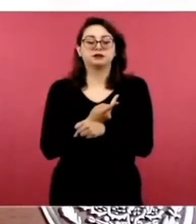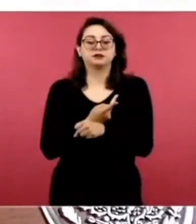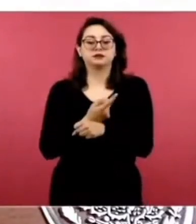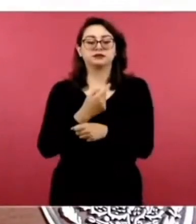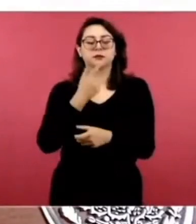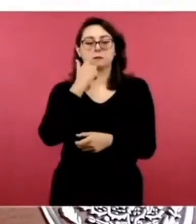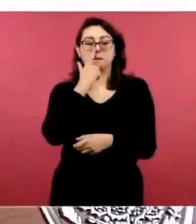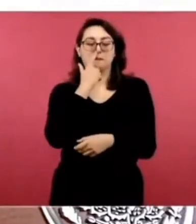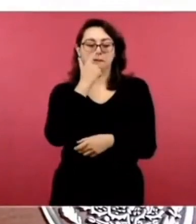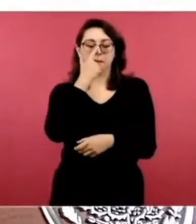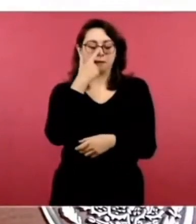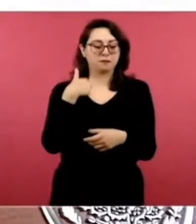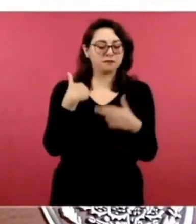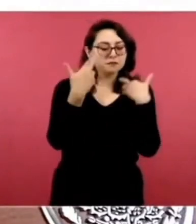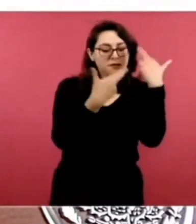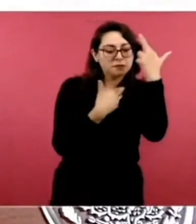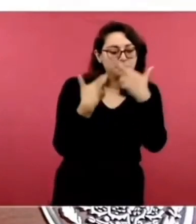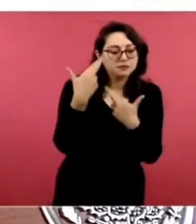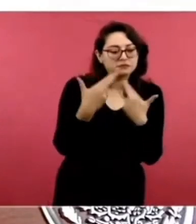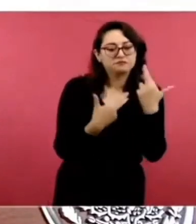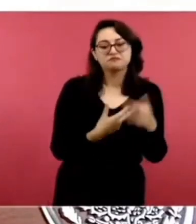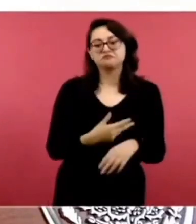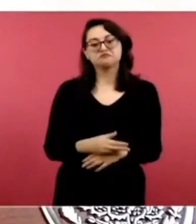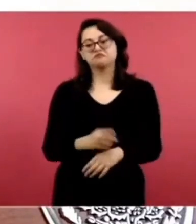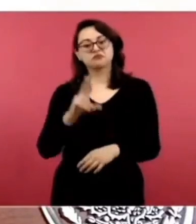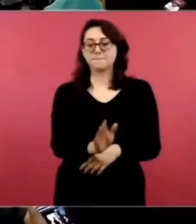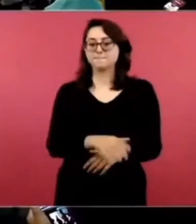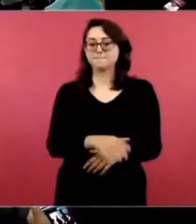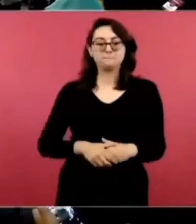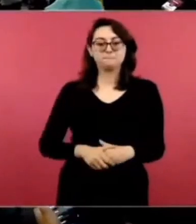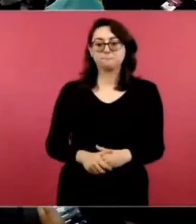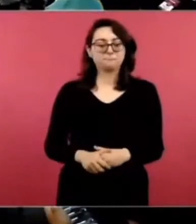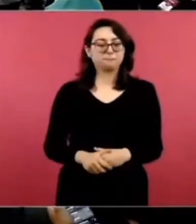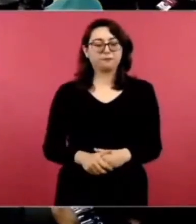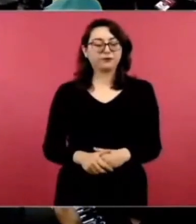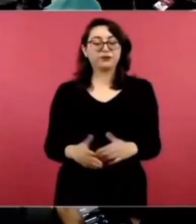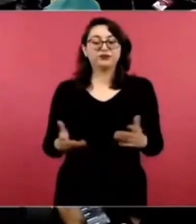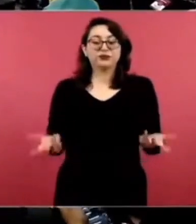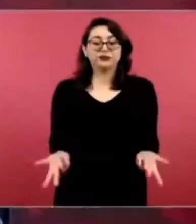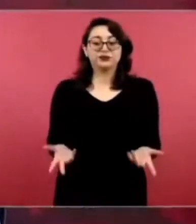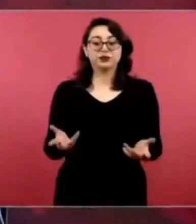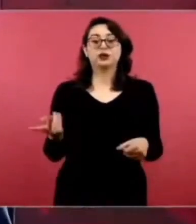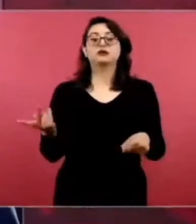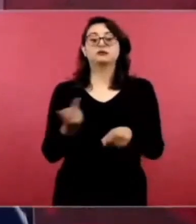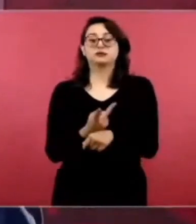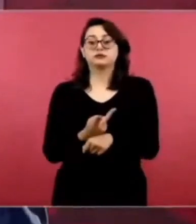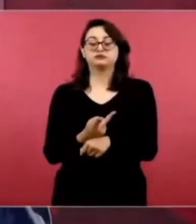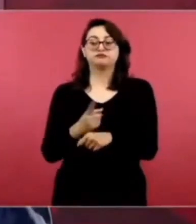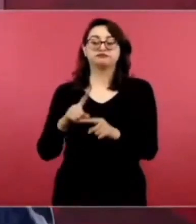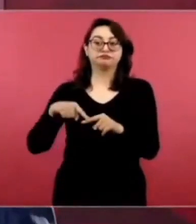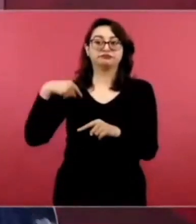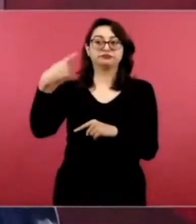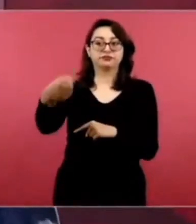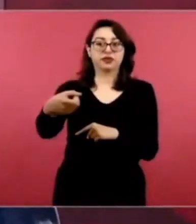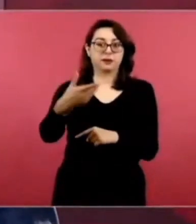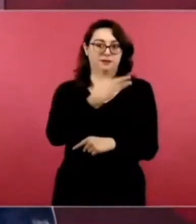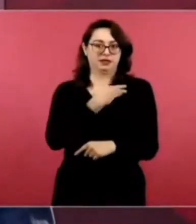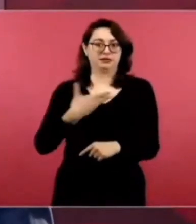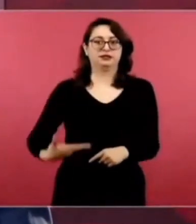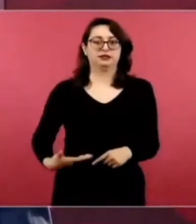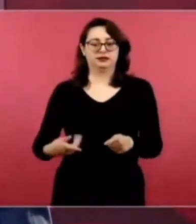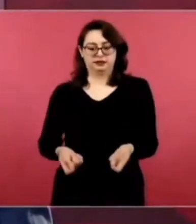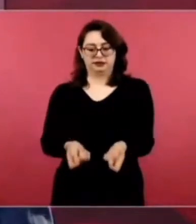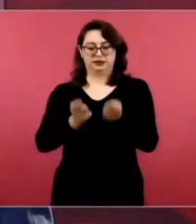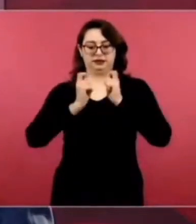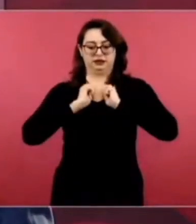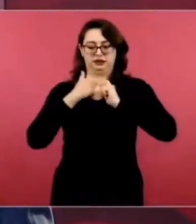del Senado, y ya para entonces ya iba en la presidencia, ya iba yo a estar